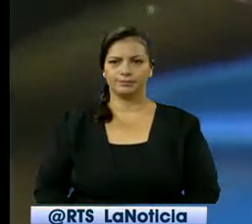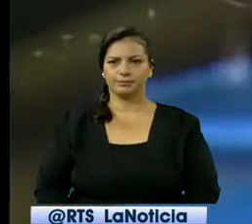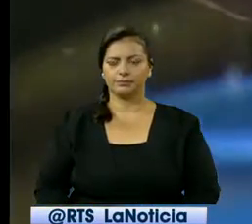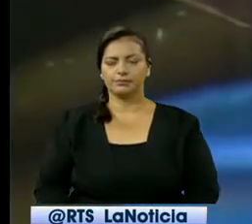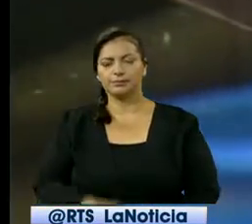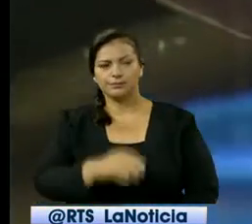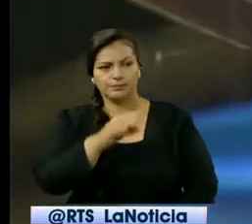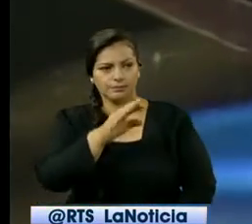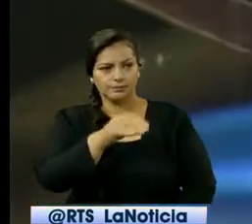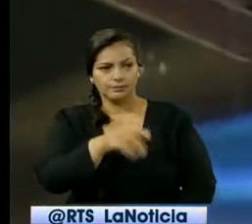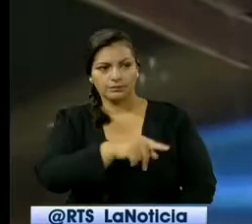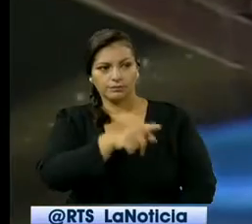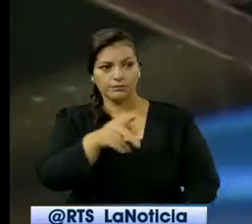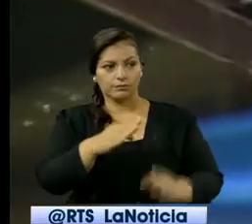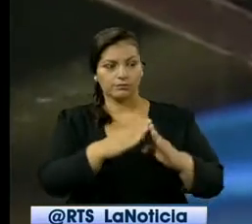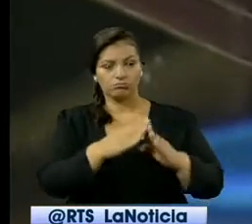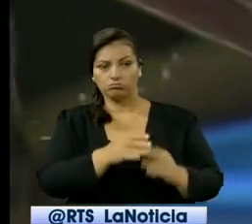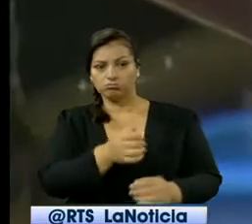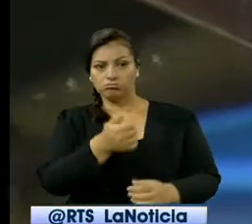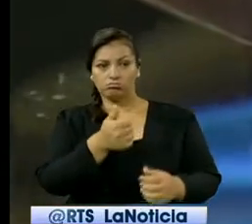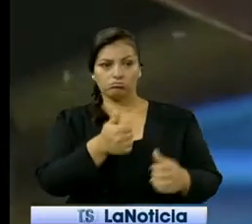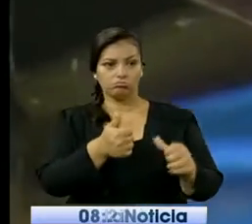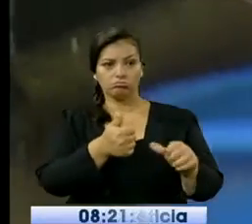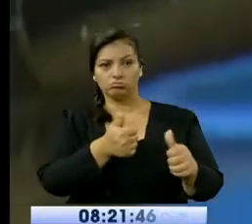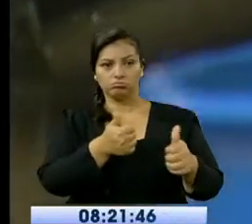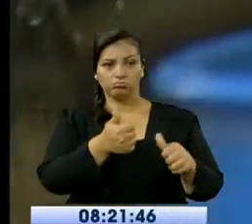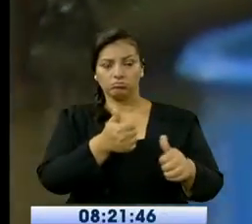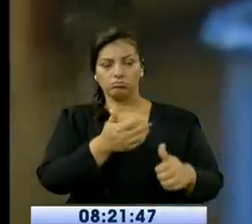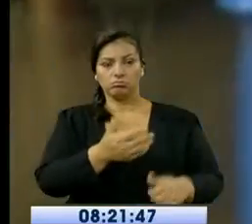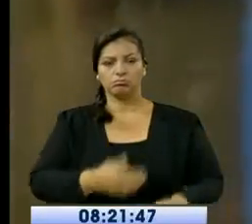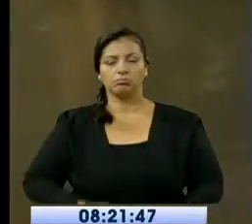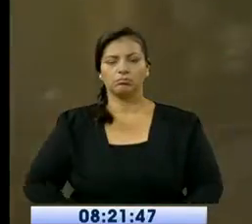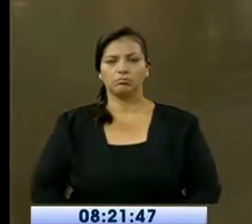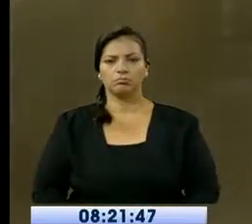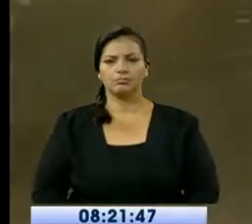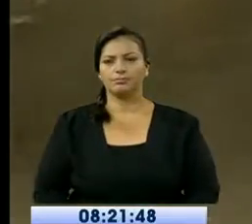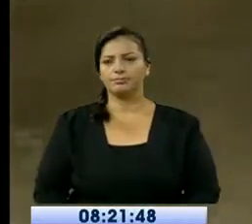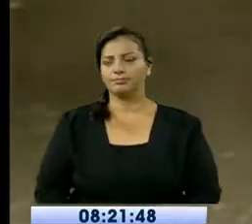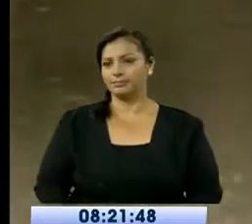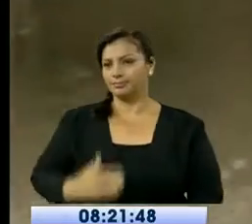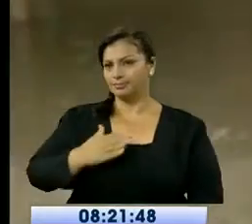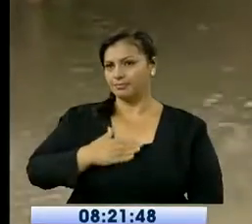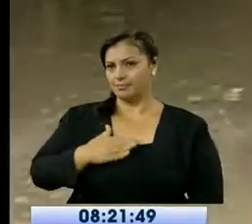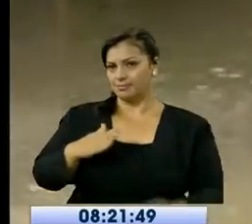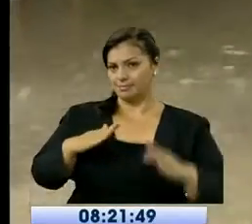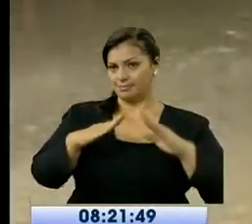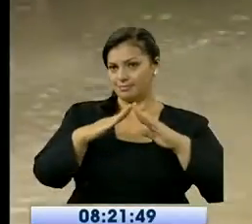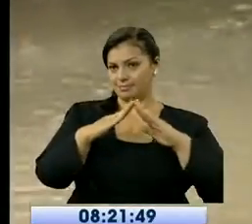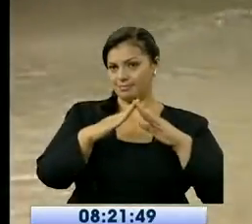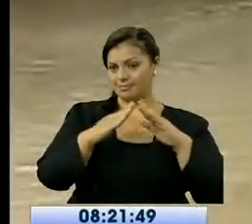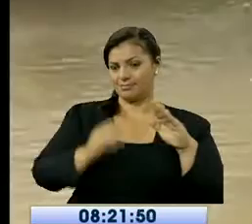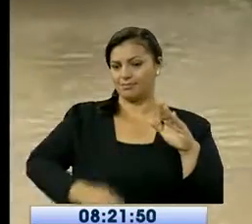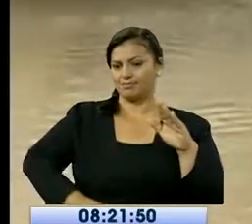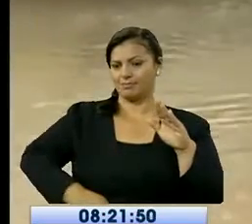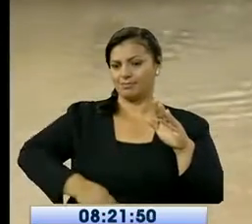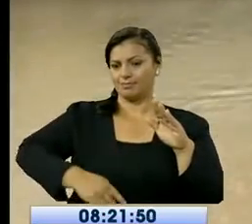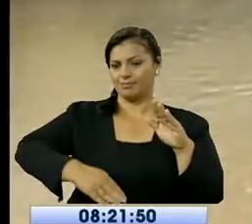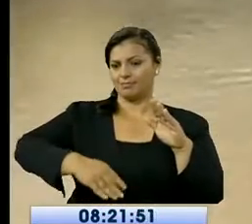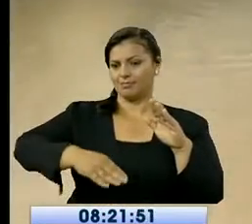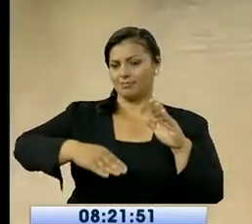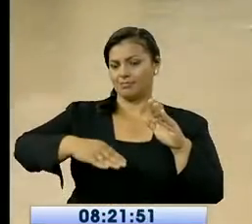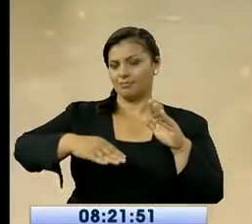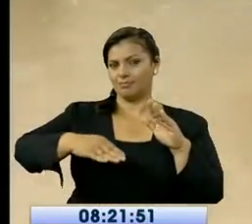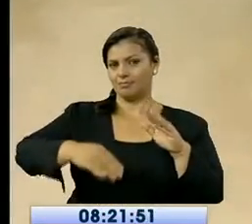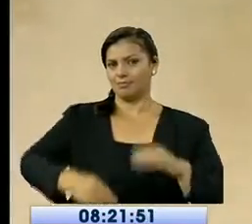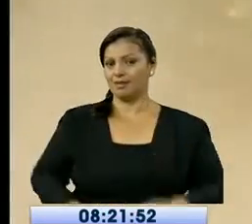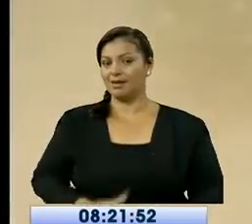también, su vivienda, ¿cómo se encuentran en estos momentos? Lo que pasa es que sí, nosotros por lo que es, a mí casi no me da el agua, pero los vecinos están así, hasta aquí le llega el